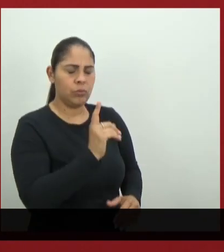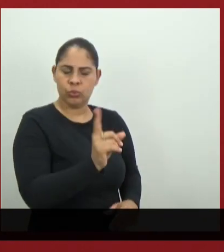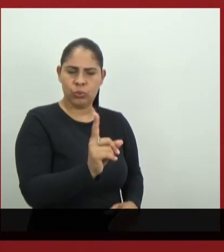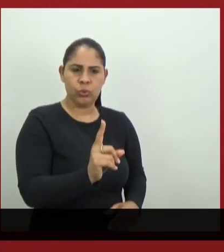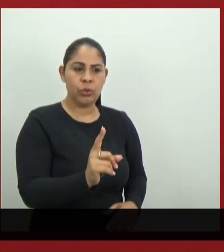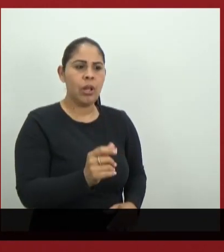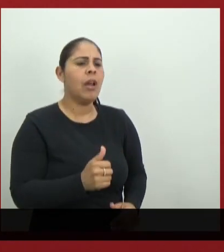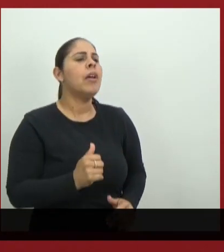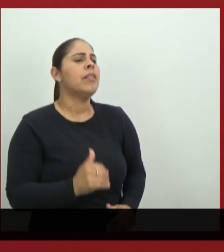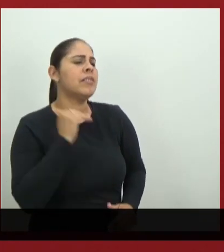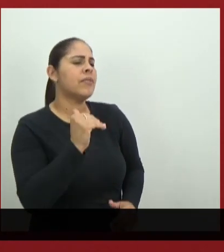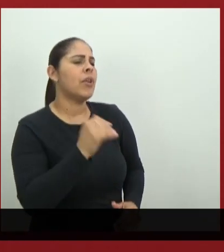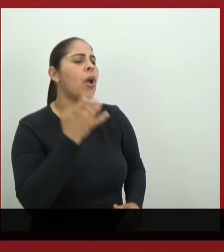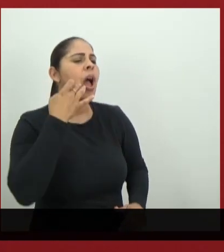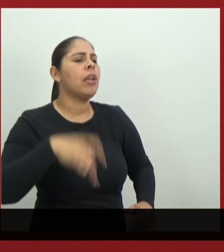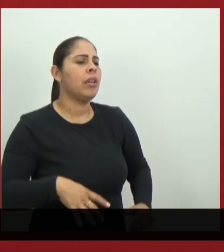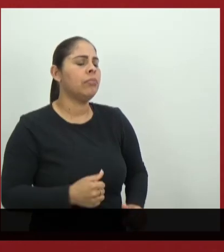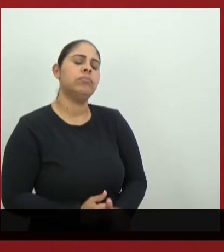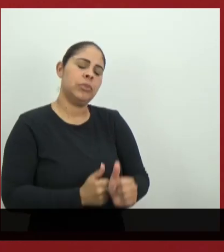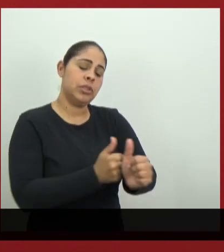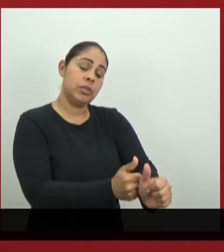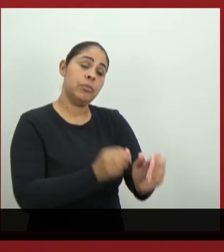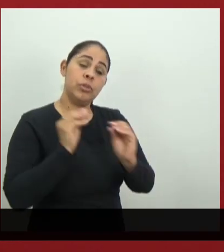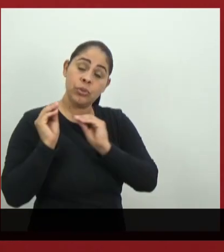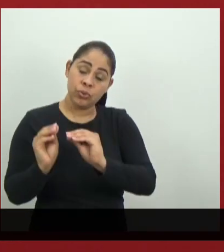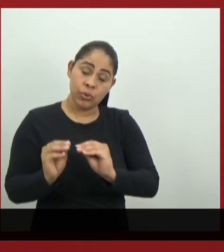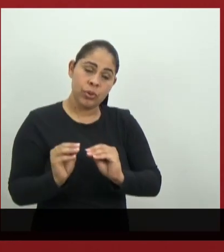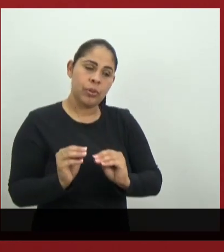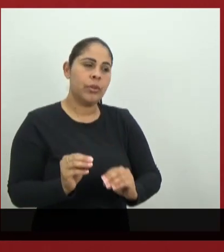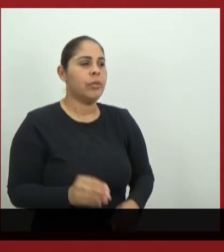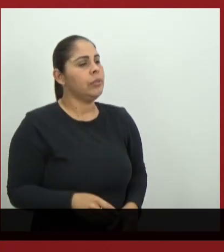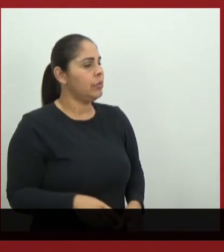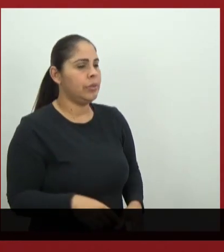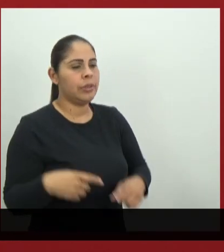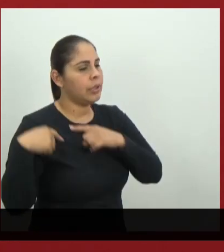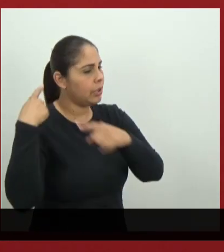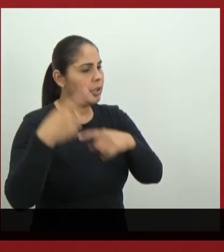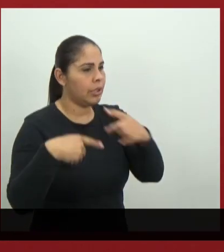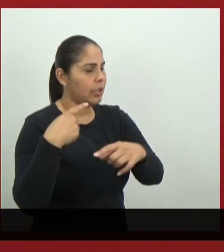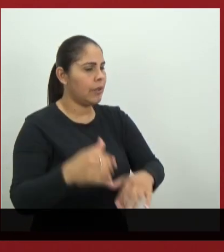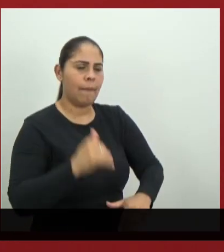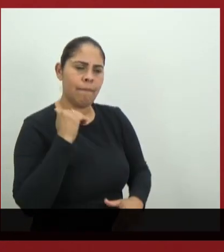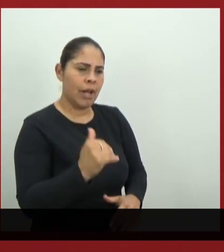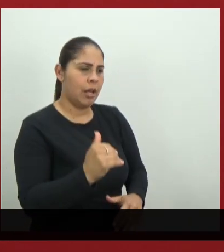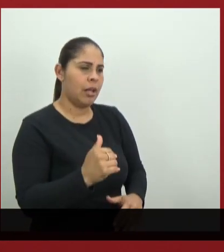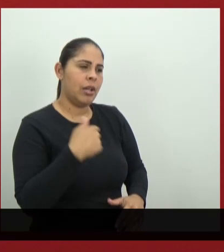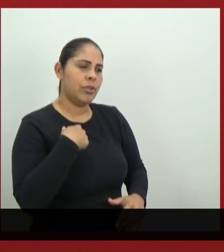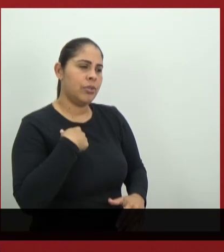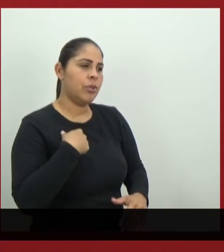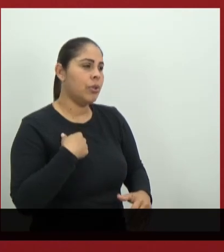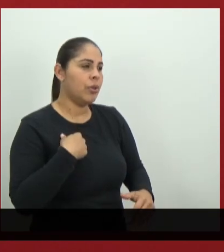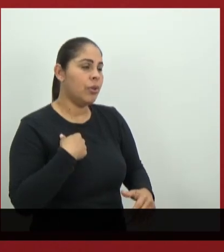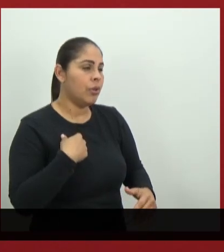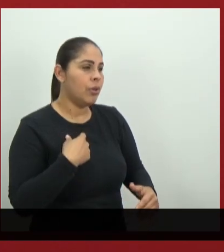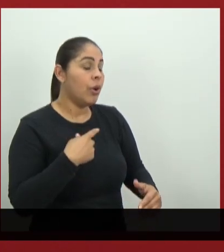sus discípulos. Oh generación incrédula, ¿hasta cuándo he de estar con vosotros?